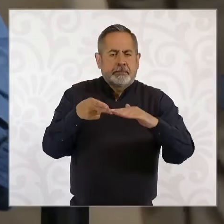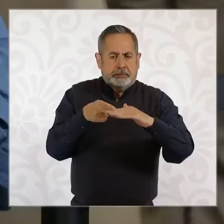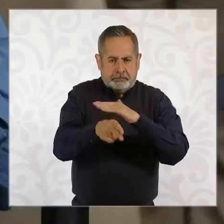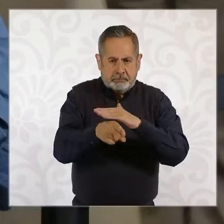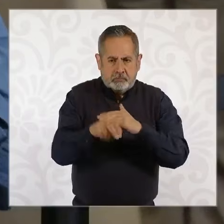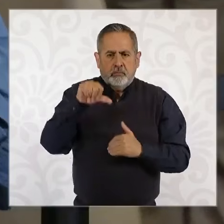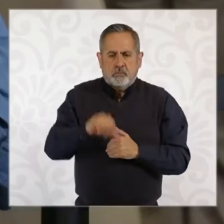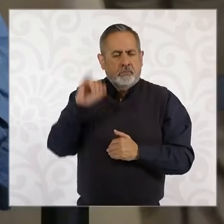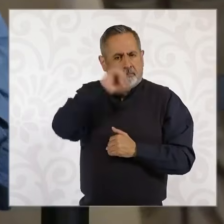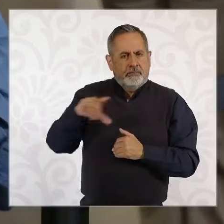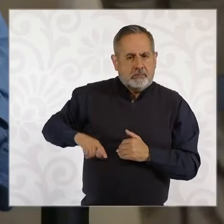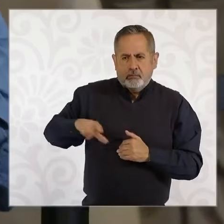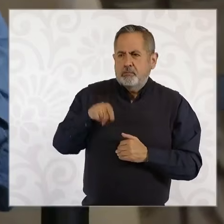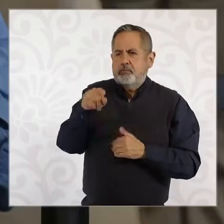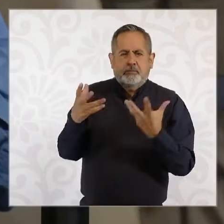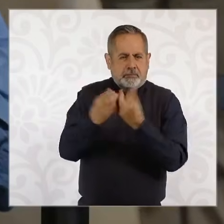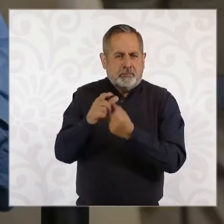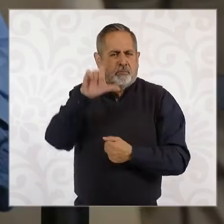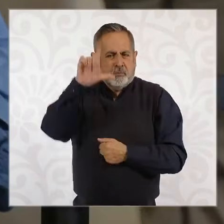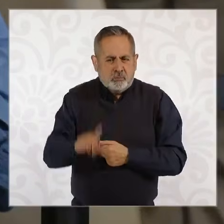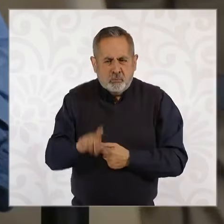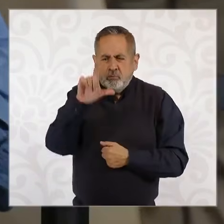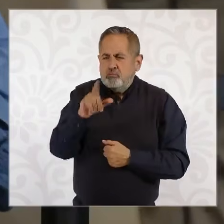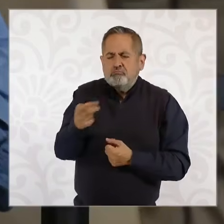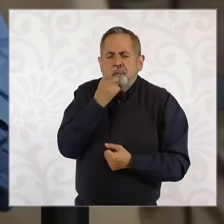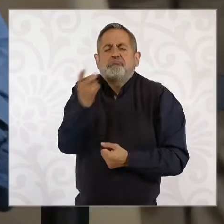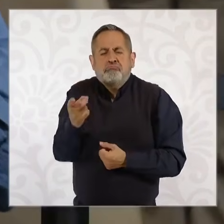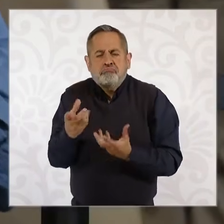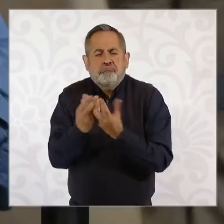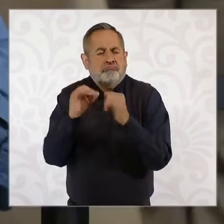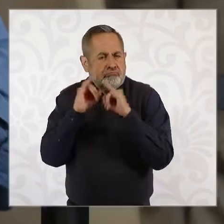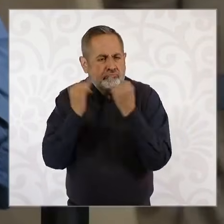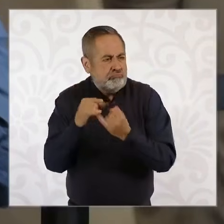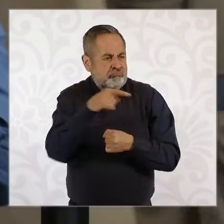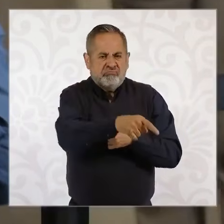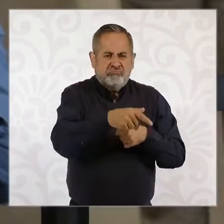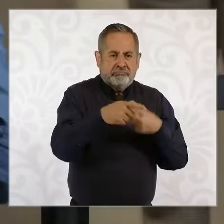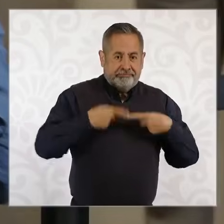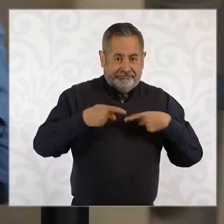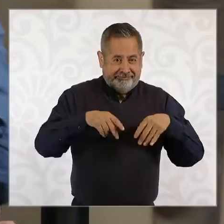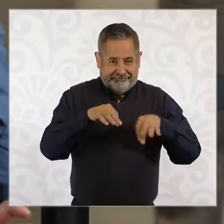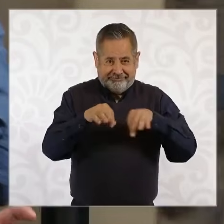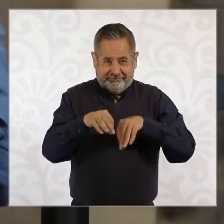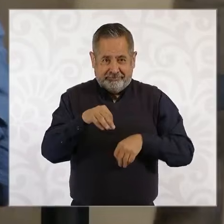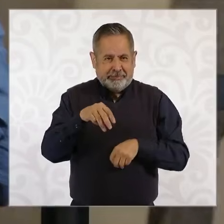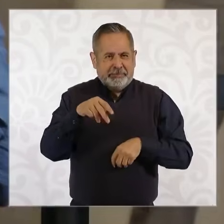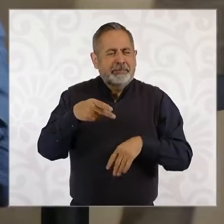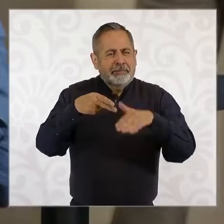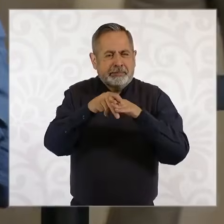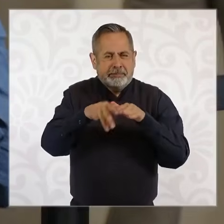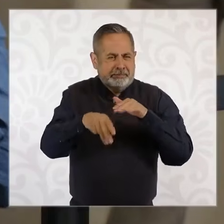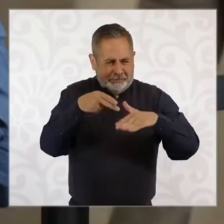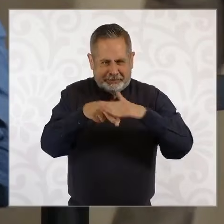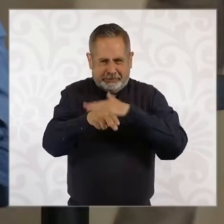la jefa de gobierno en la reunión de los lunes. ¿Qué le comentó, presidenta? Los trabajadores amagan con llevar a cabo paros